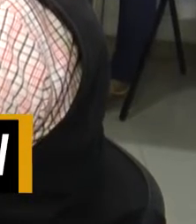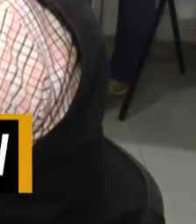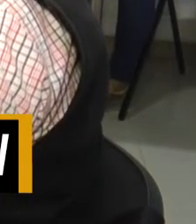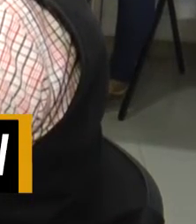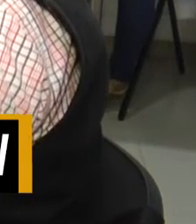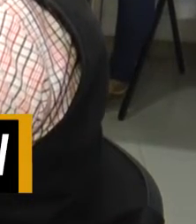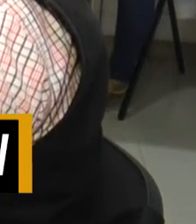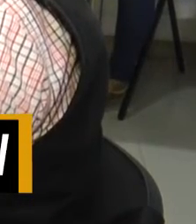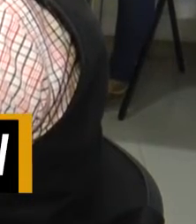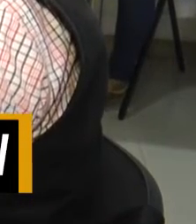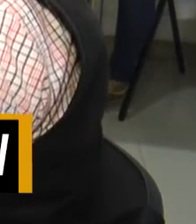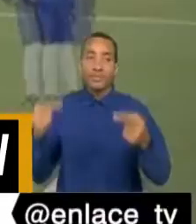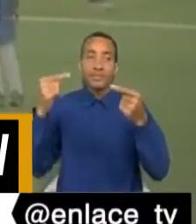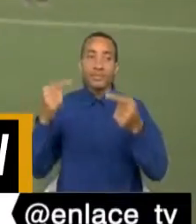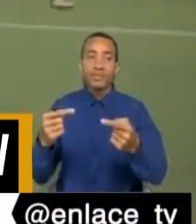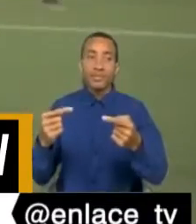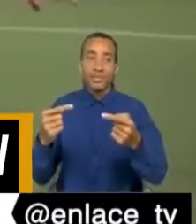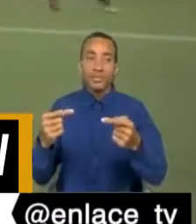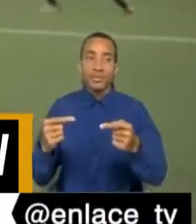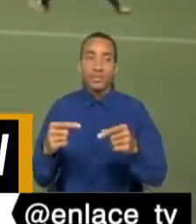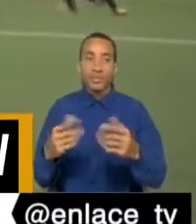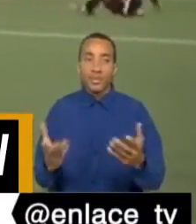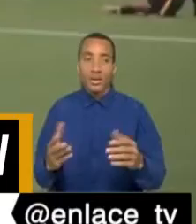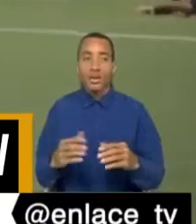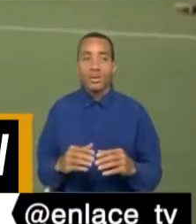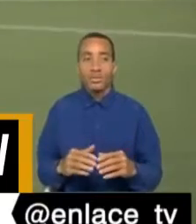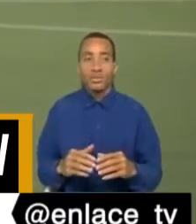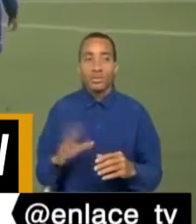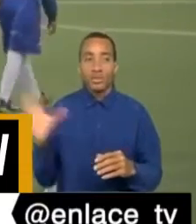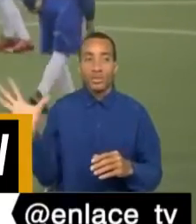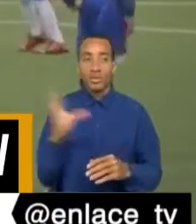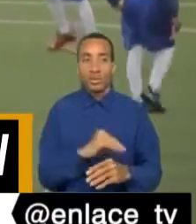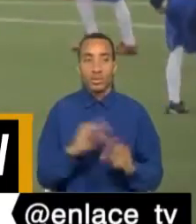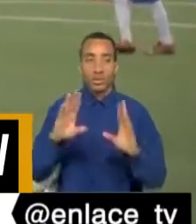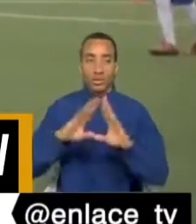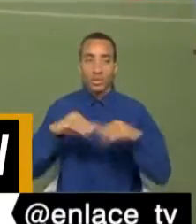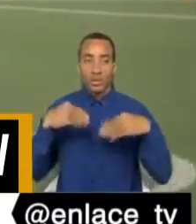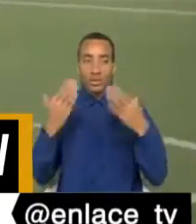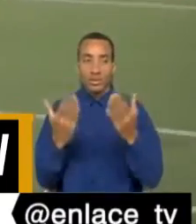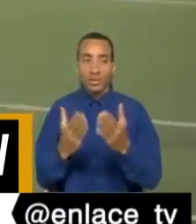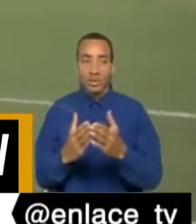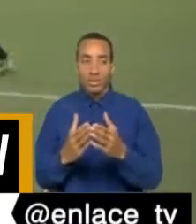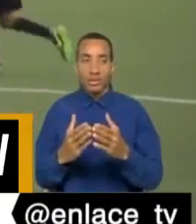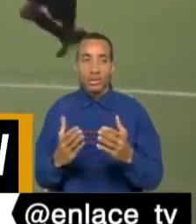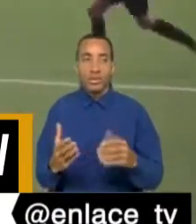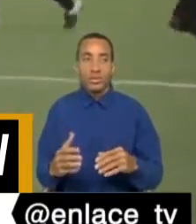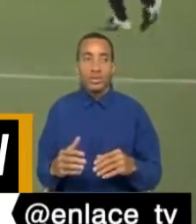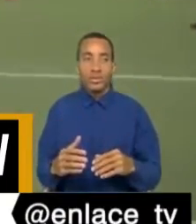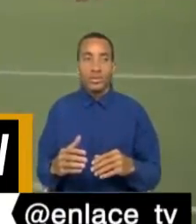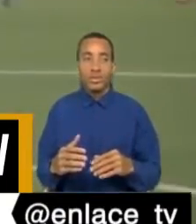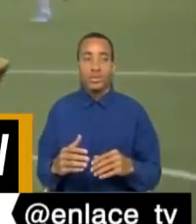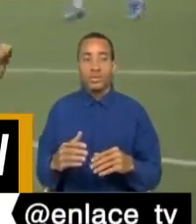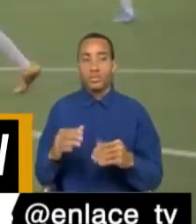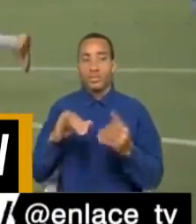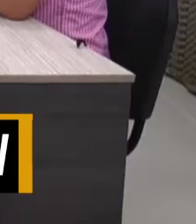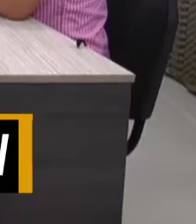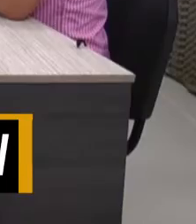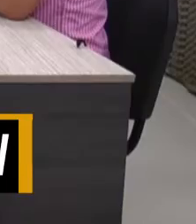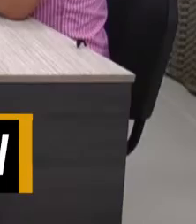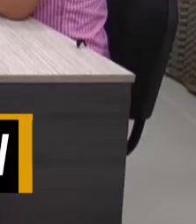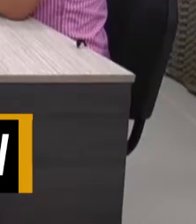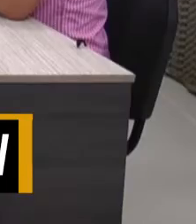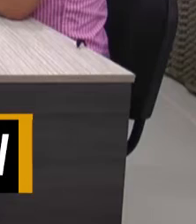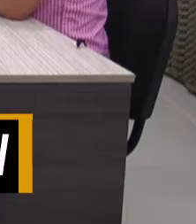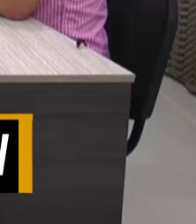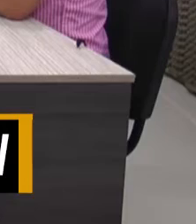esta comunicación. En las próximas semanas, la población en condición de discapacidad que sigue a enlace televisión por cable y plataformas